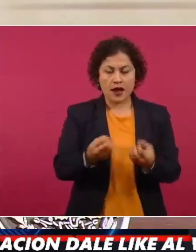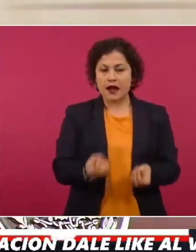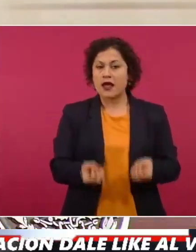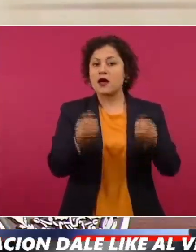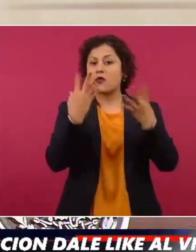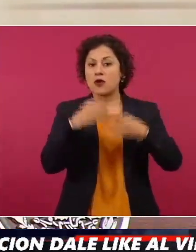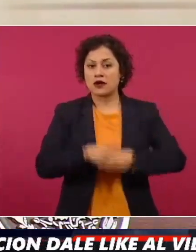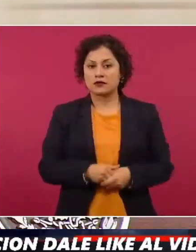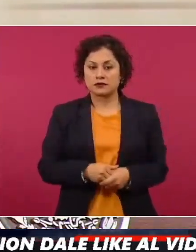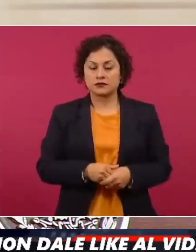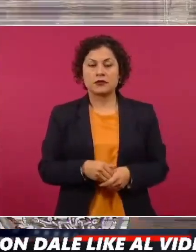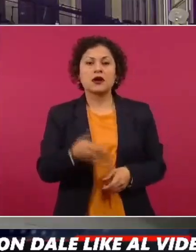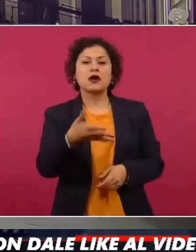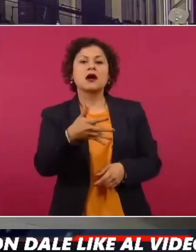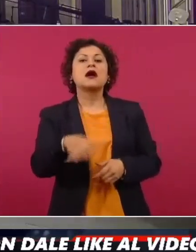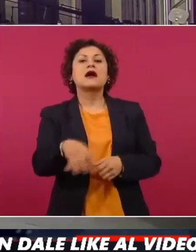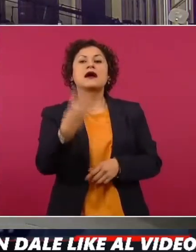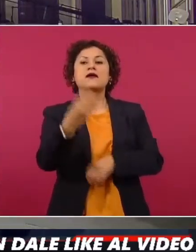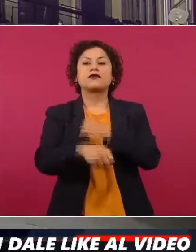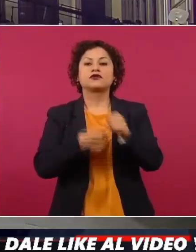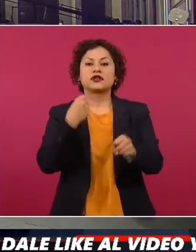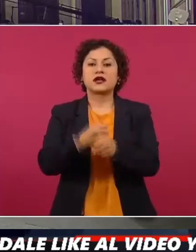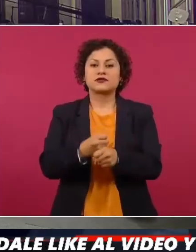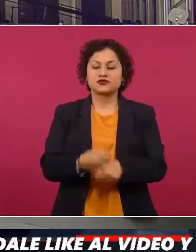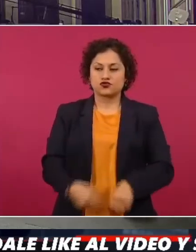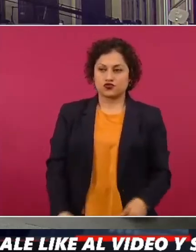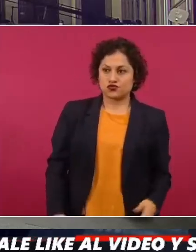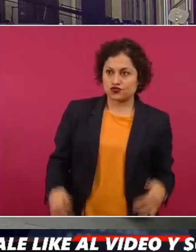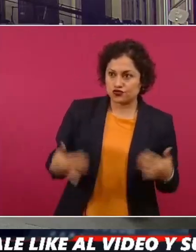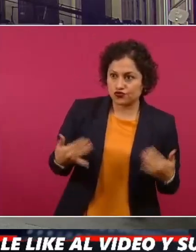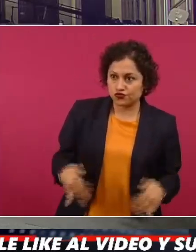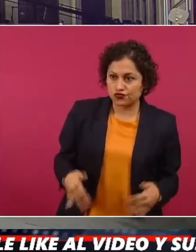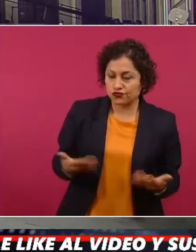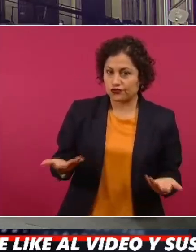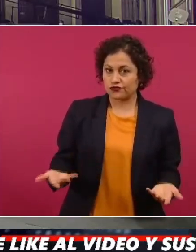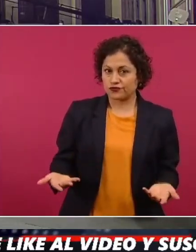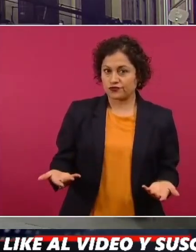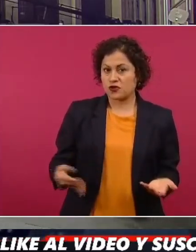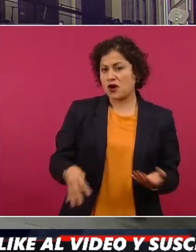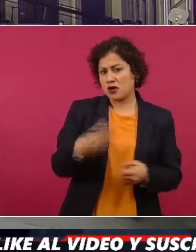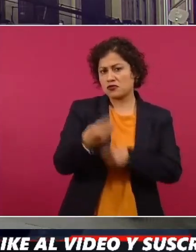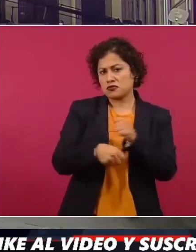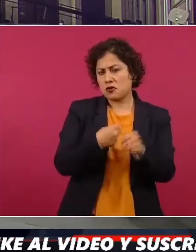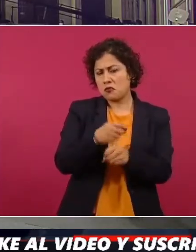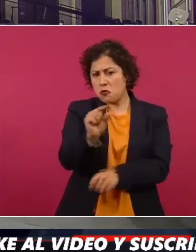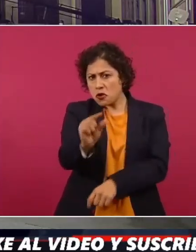Aproximadamente 14 años tenía. ¿Eh? 14 años en el cargo. 14 años, sí, no me recuerdo. Es muy poquito. ¿Eh?